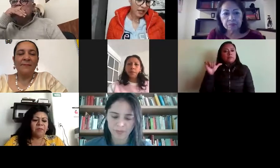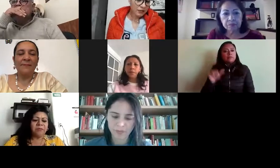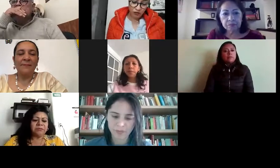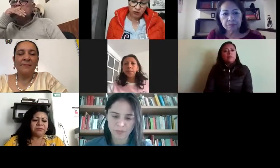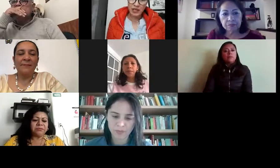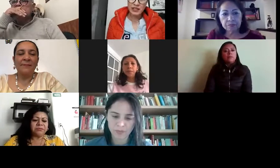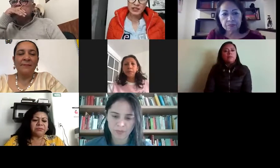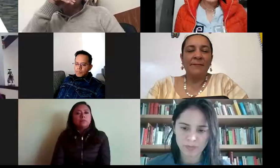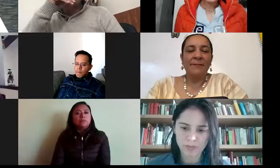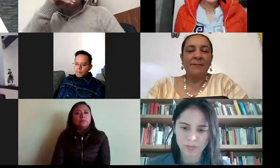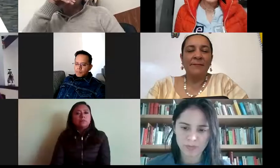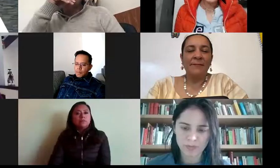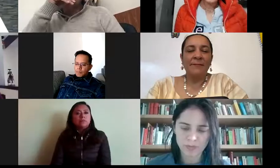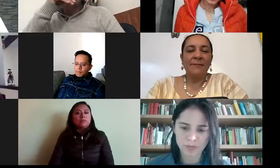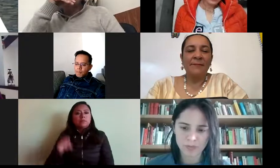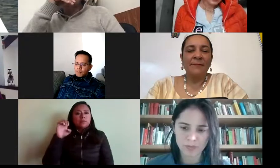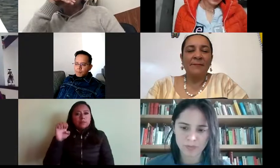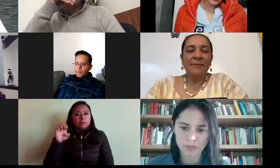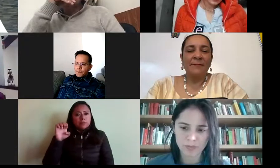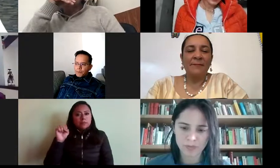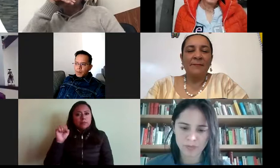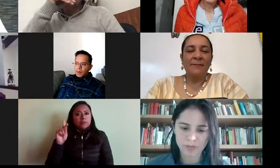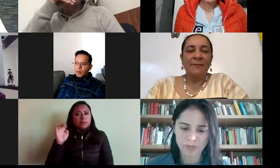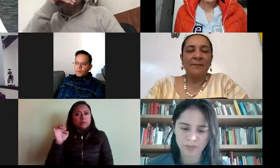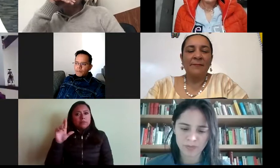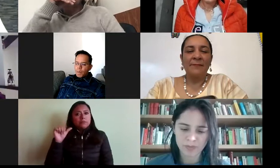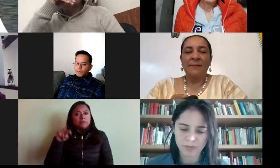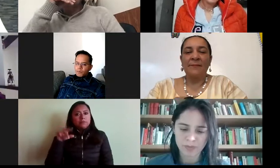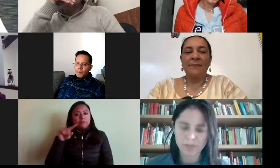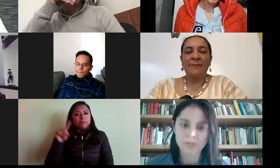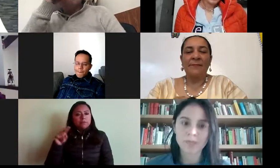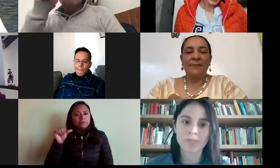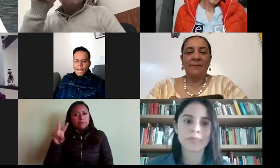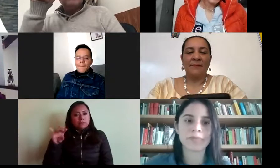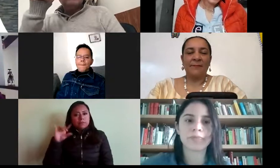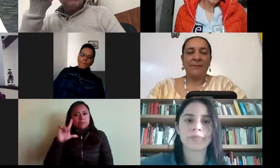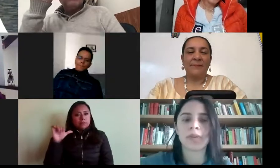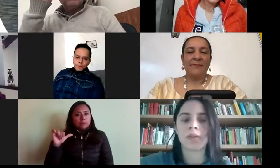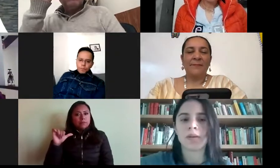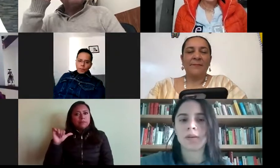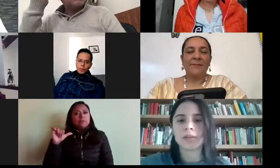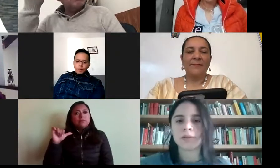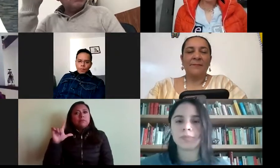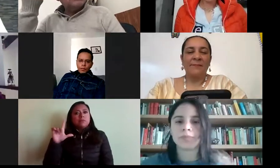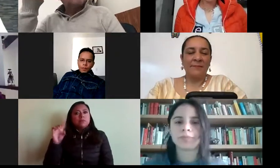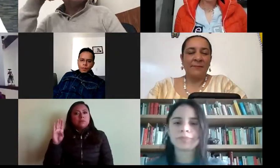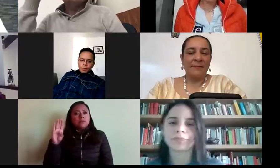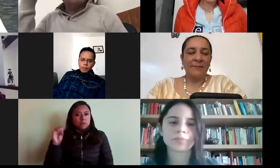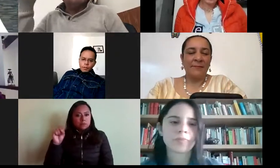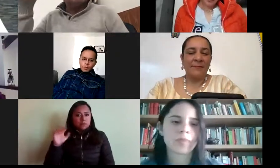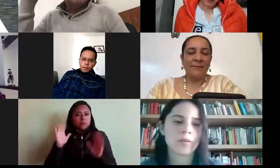Esperanza Villalobos Pérez. Esperanza Villalobos, presente. María de Lourdes Paz Reyes.